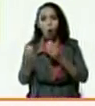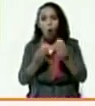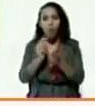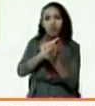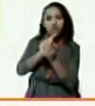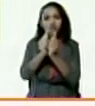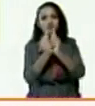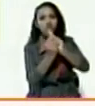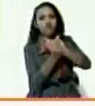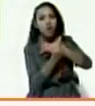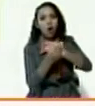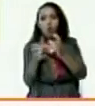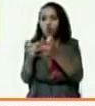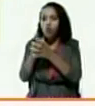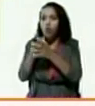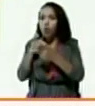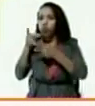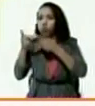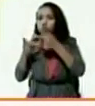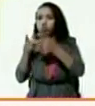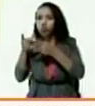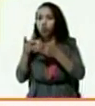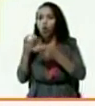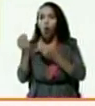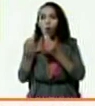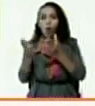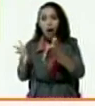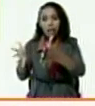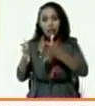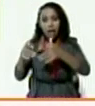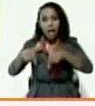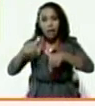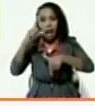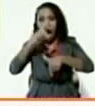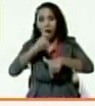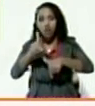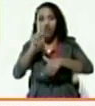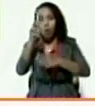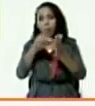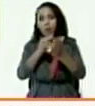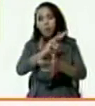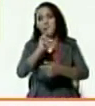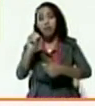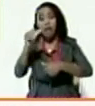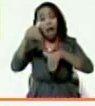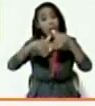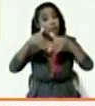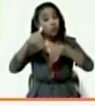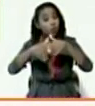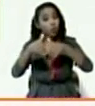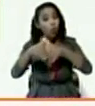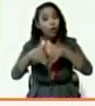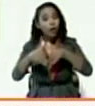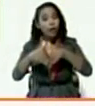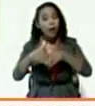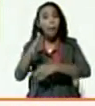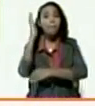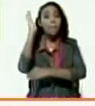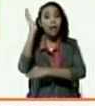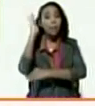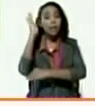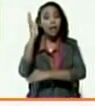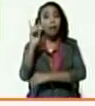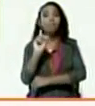convertirse en un partido que sirva para ganar elecciones, como las tenemos este año, 2020, las elecciones parlamentarias,